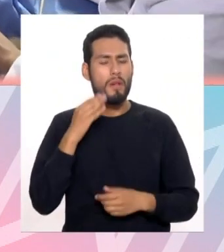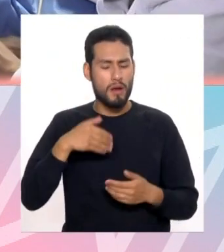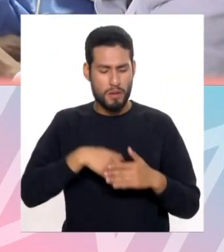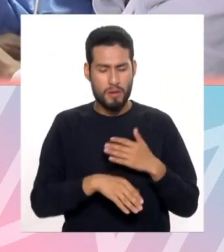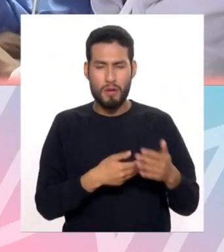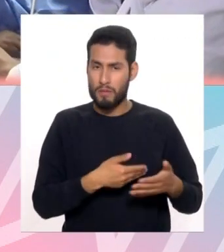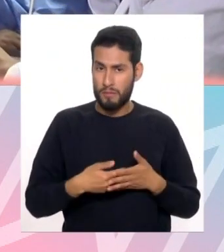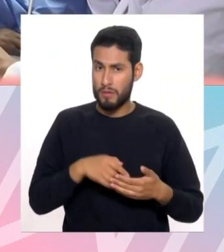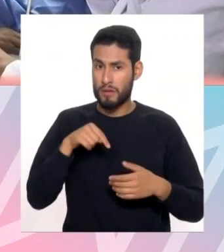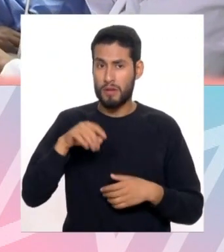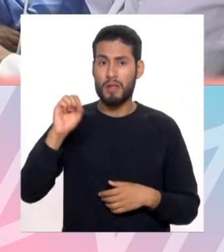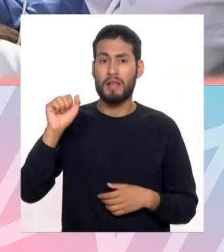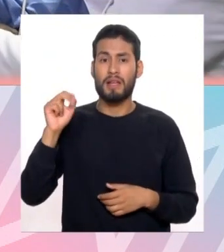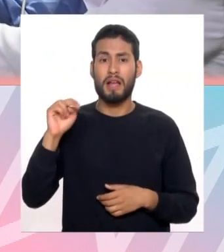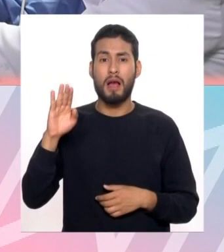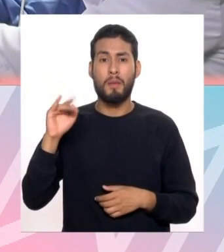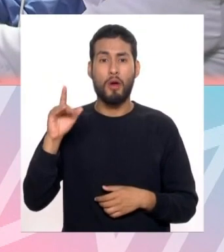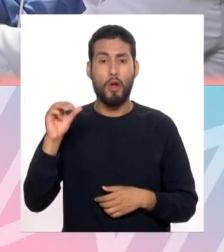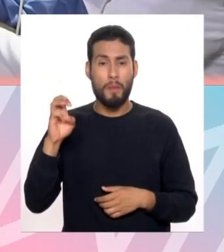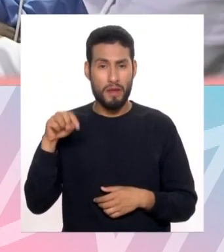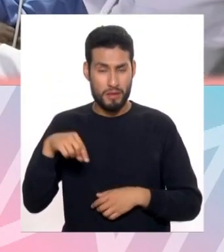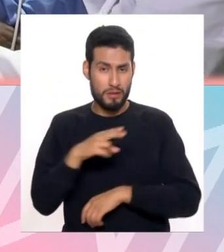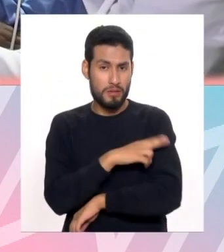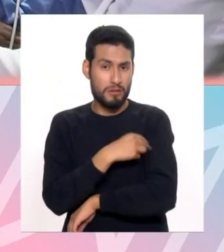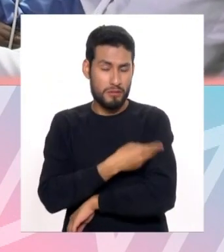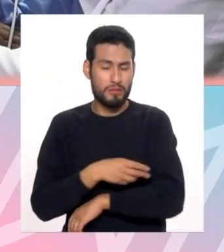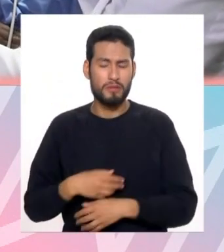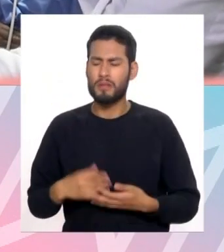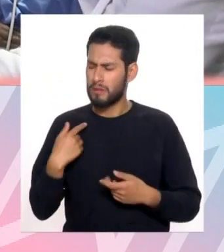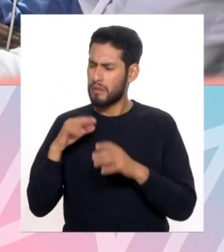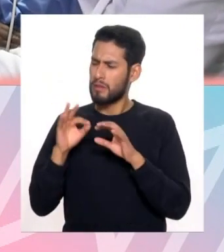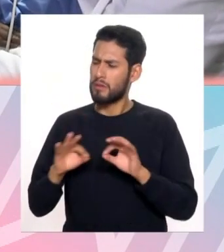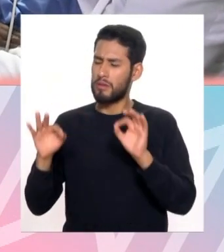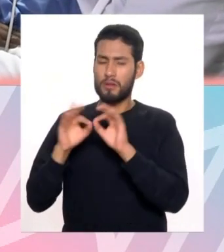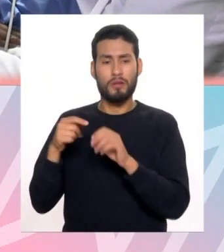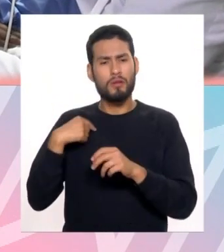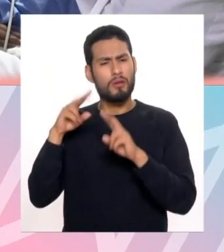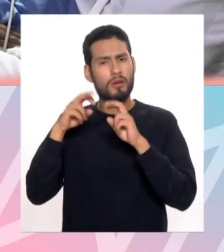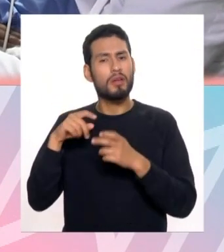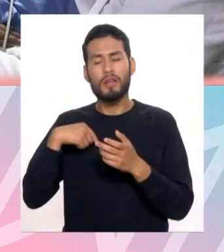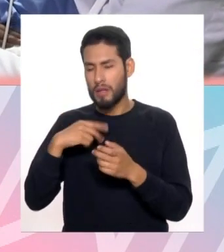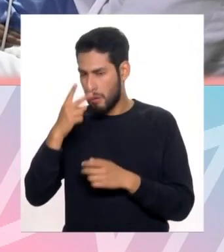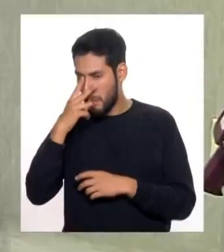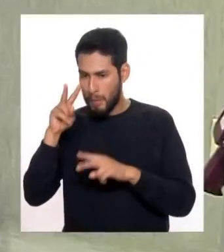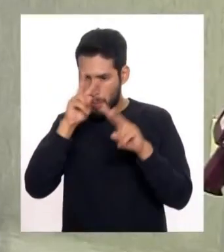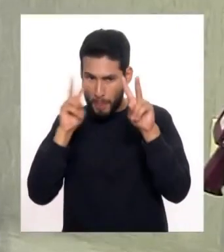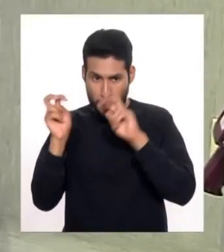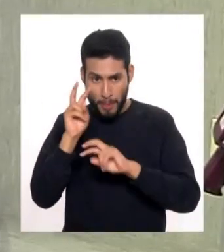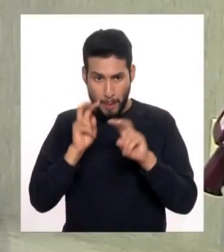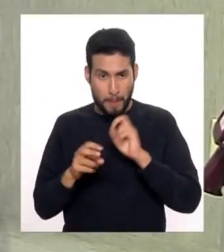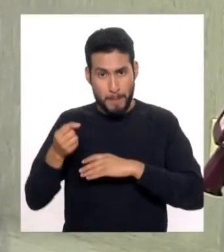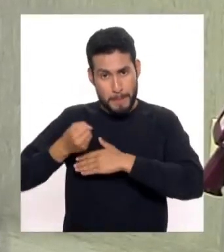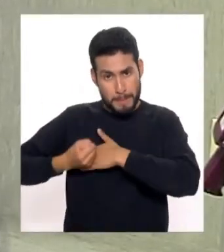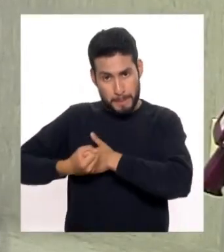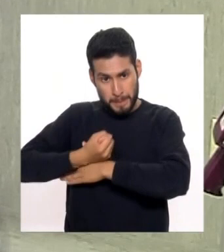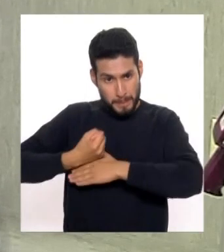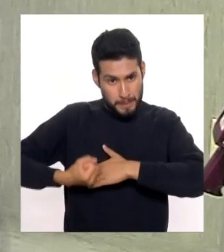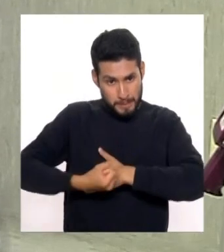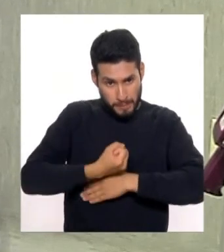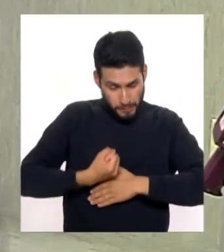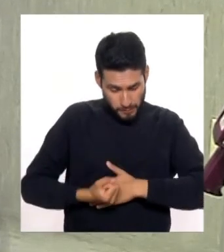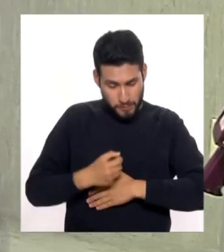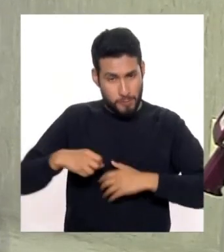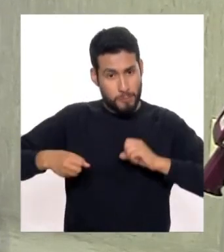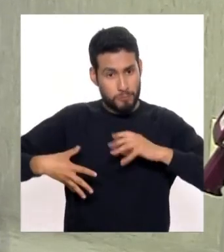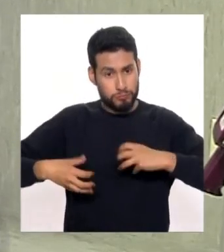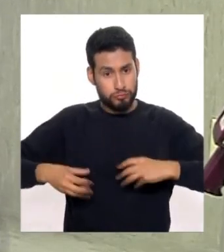caso, pues viendo a tu pregunta, es importante nosotros realizar primero un tamizaje ecográfico, ¿no? Mediante